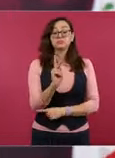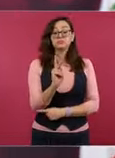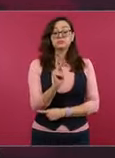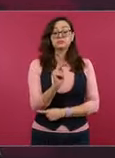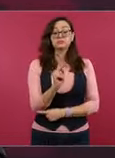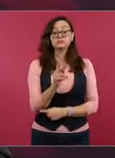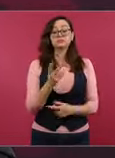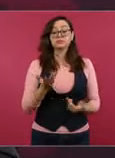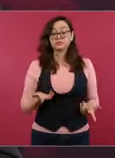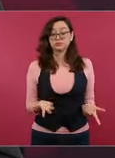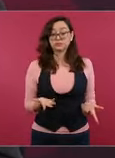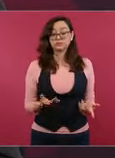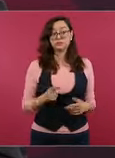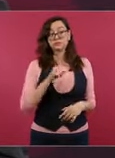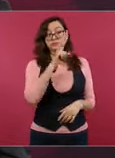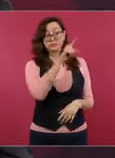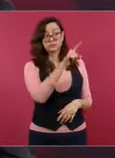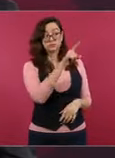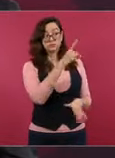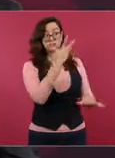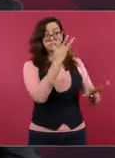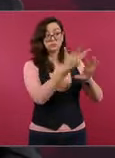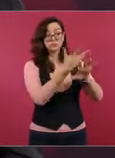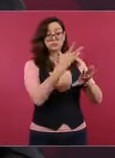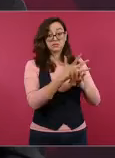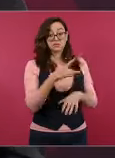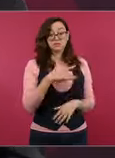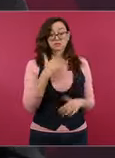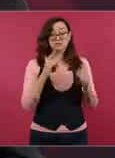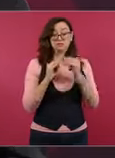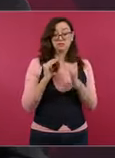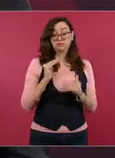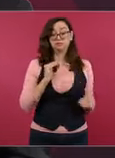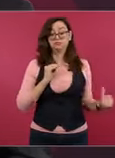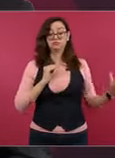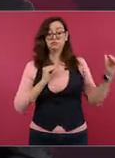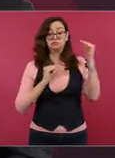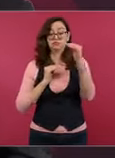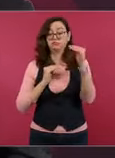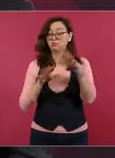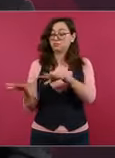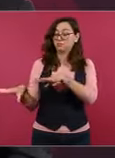ni nosotros lo vamos a permitir, absorbernos.